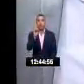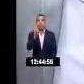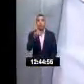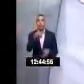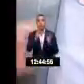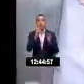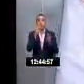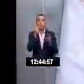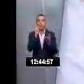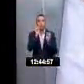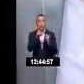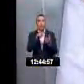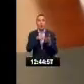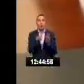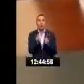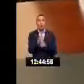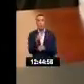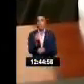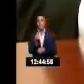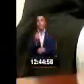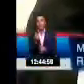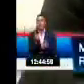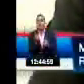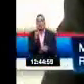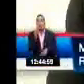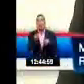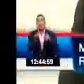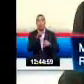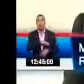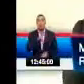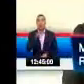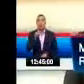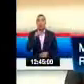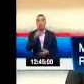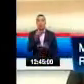altamente líquido que se puede hacer efectivo. Algunos municipios no han